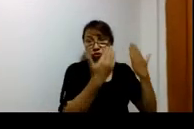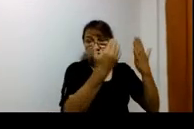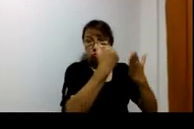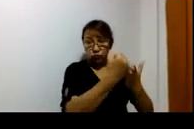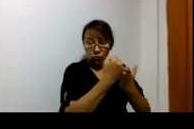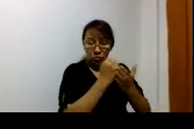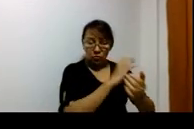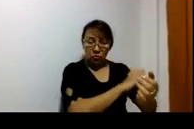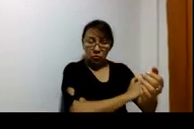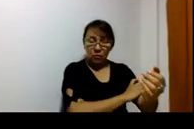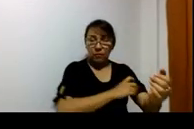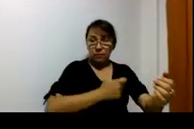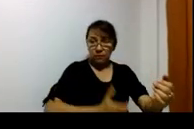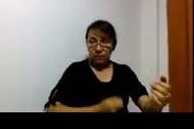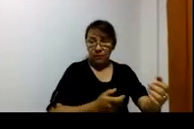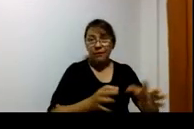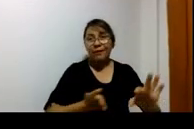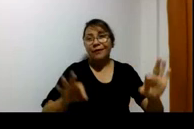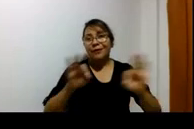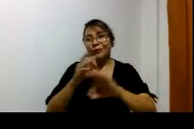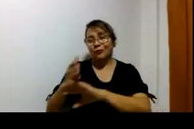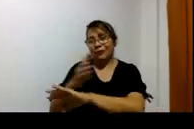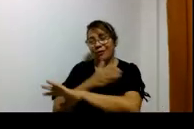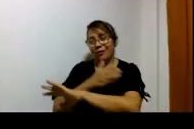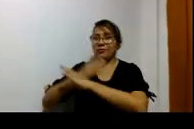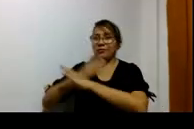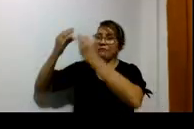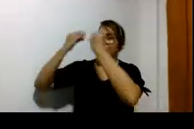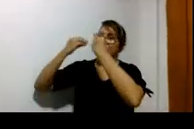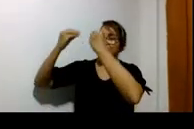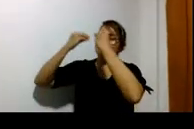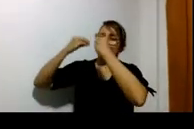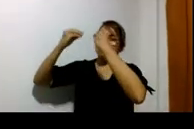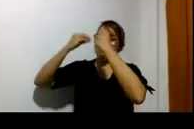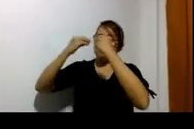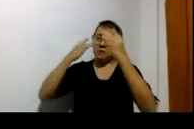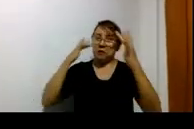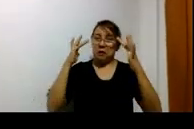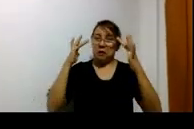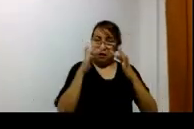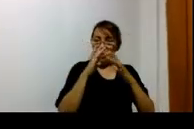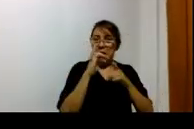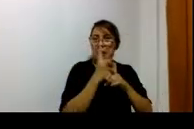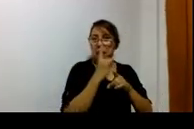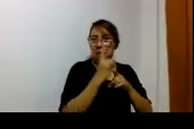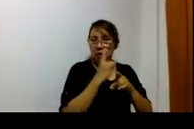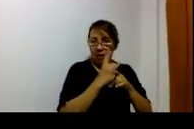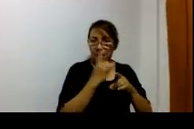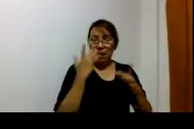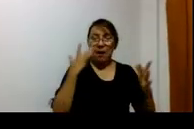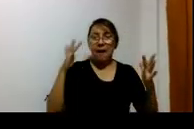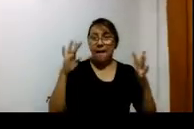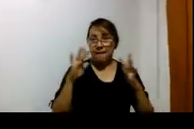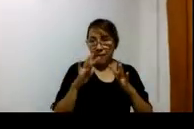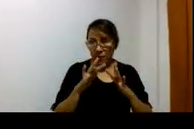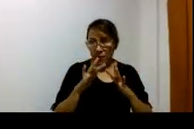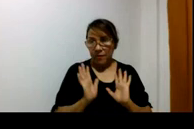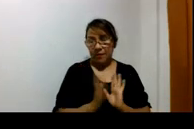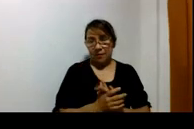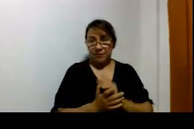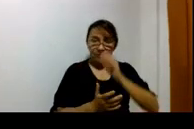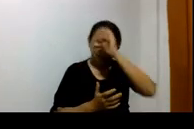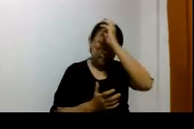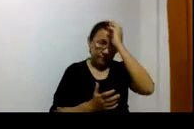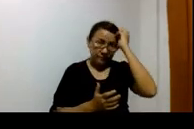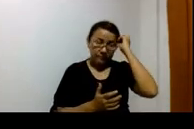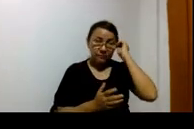es que sepamos tomar esta tensión arterial adecuadamente y que ojalá pues la persona sepa, además de tomarla,